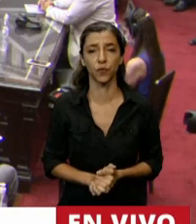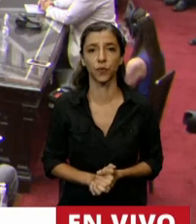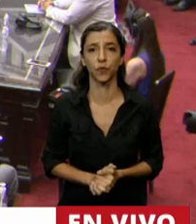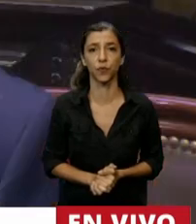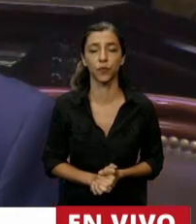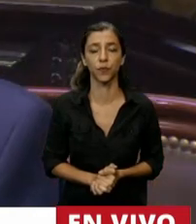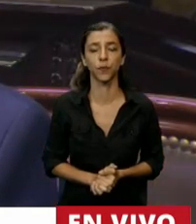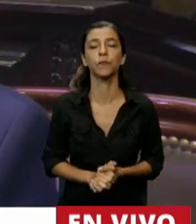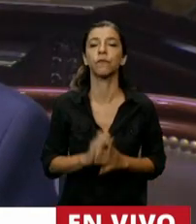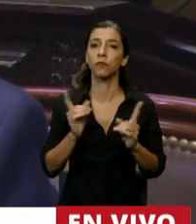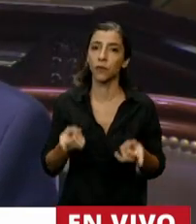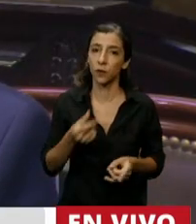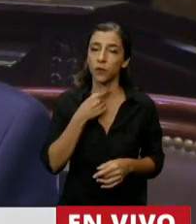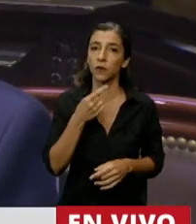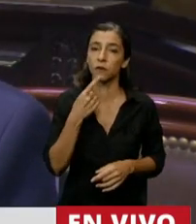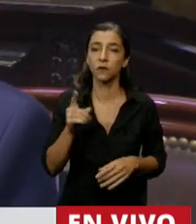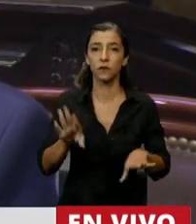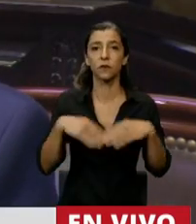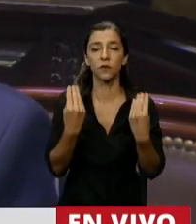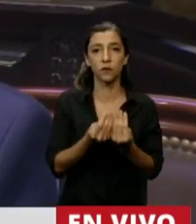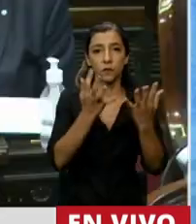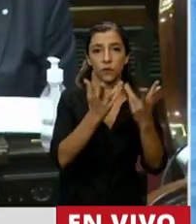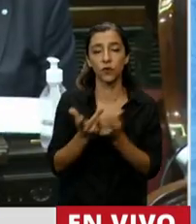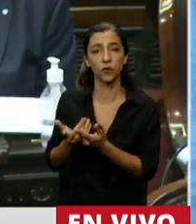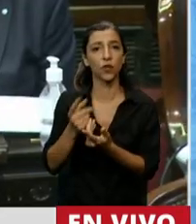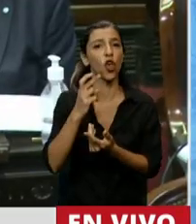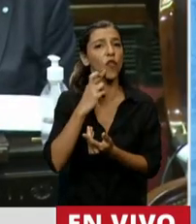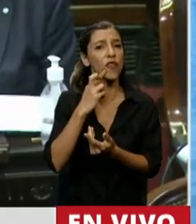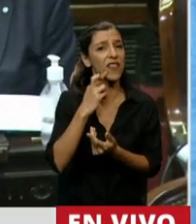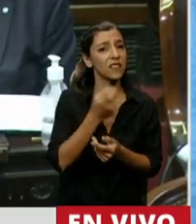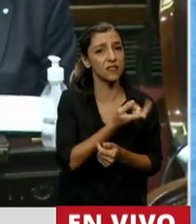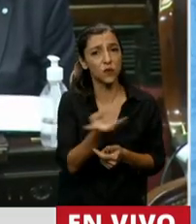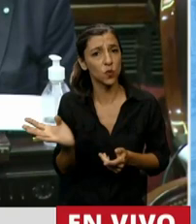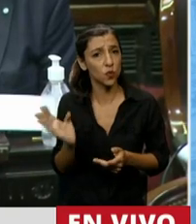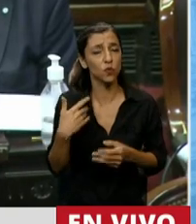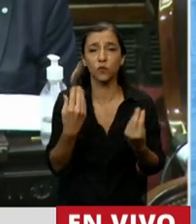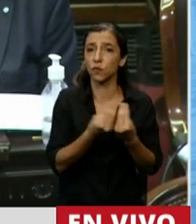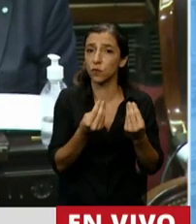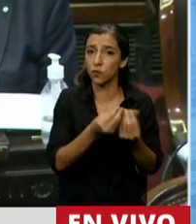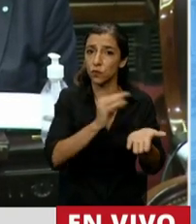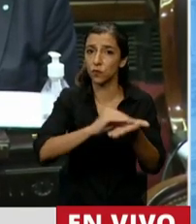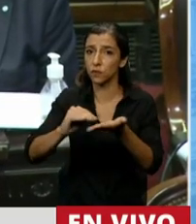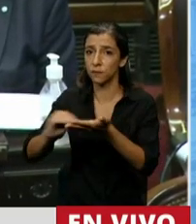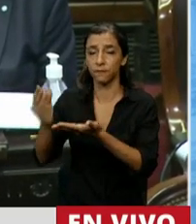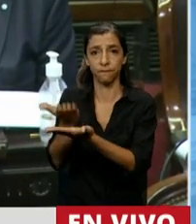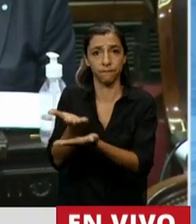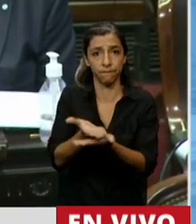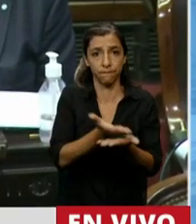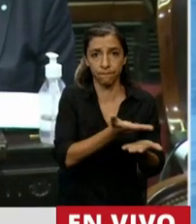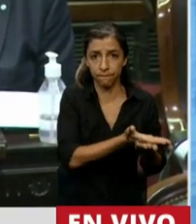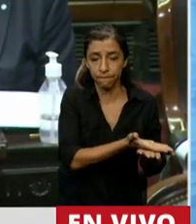Le comento también que hay 19 proyectos de varias decenas de diputados